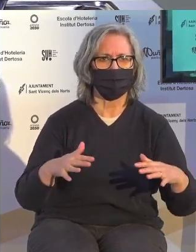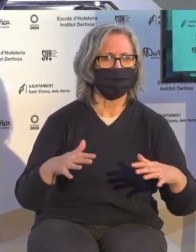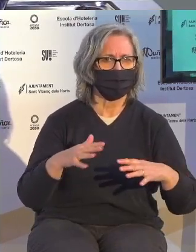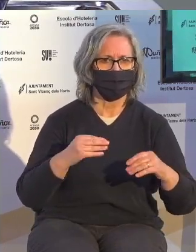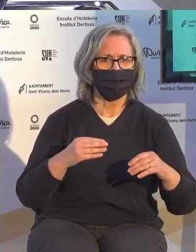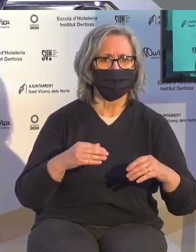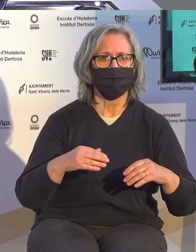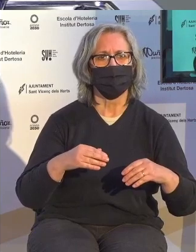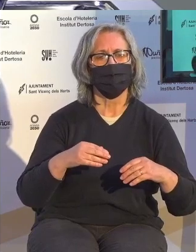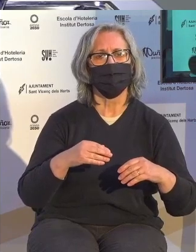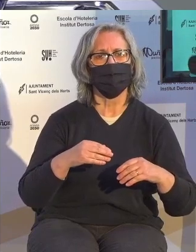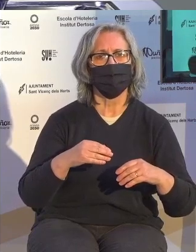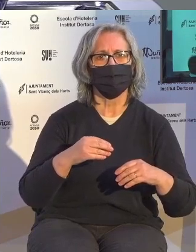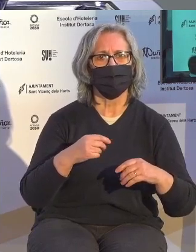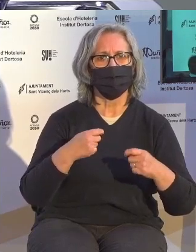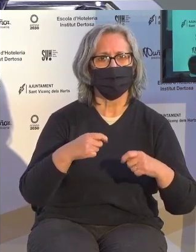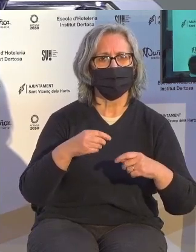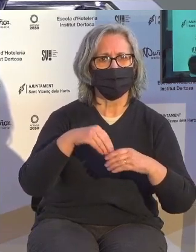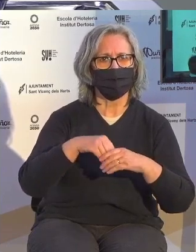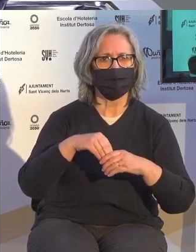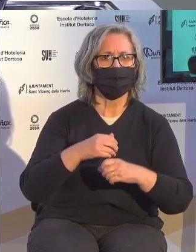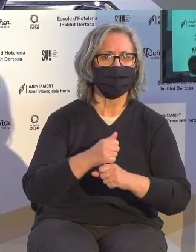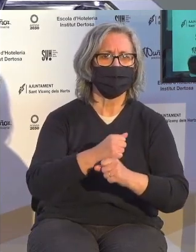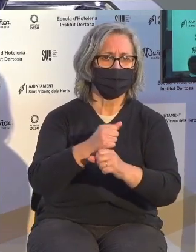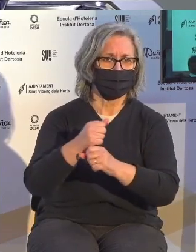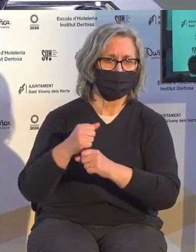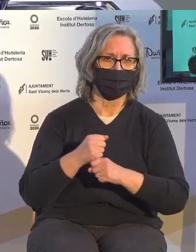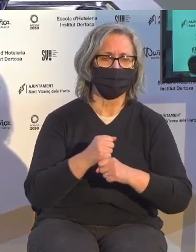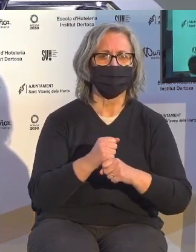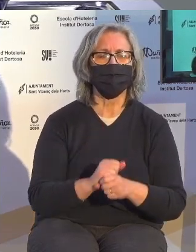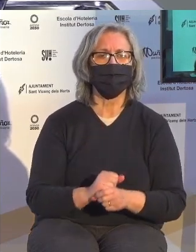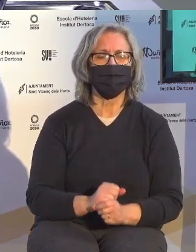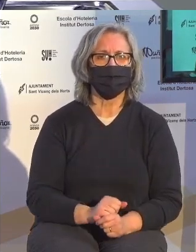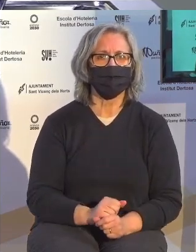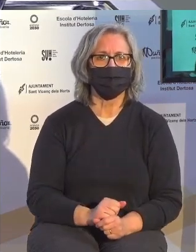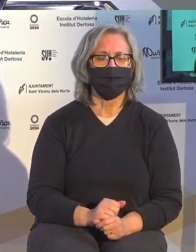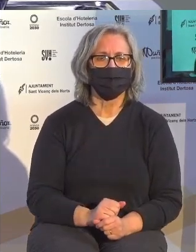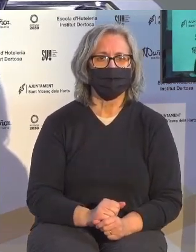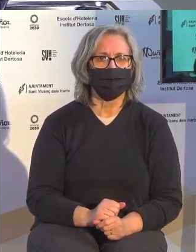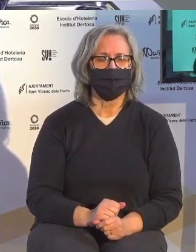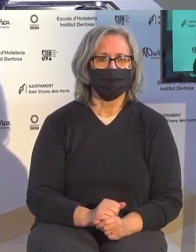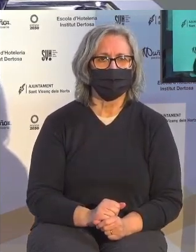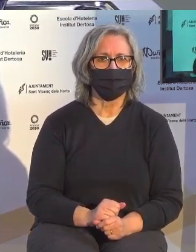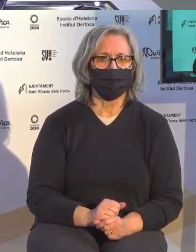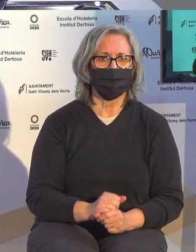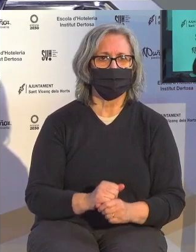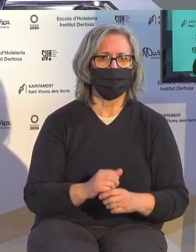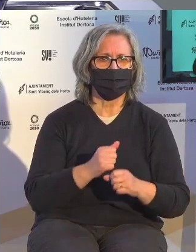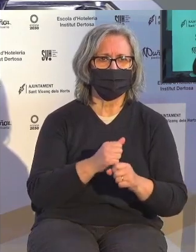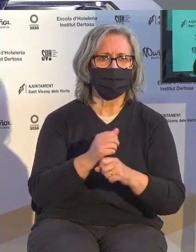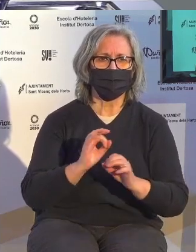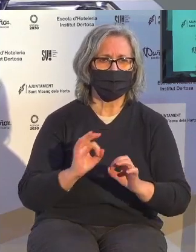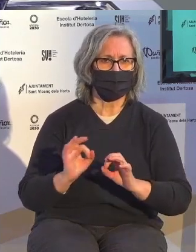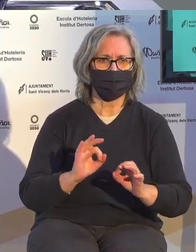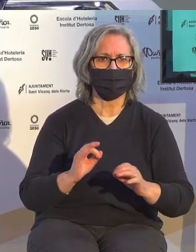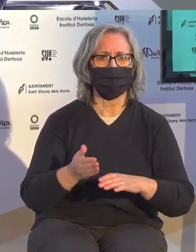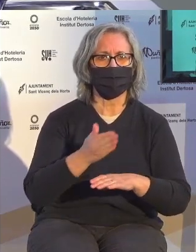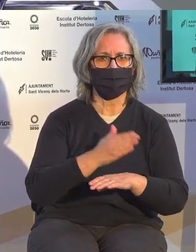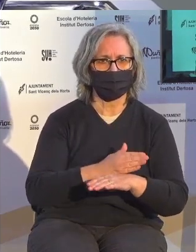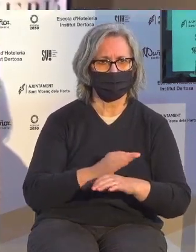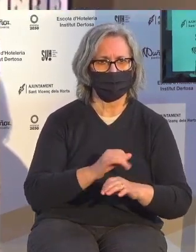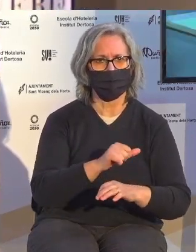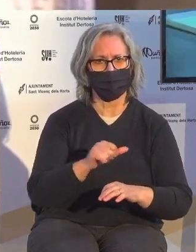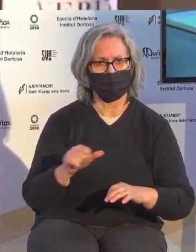hacer un poco de la preparación ayer of time que podemos hacer esto una semana antes de terminar